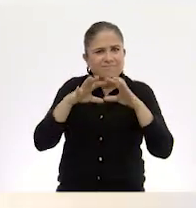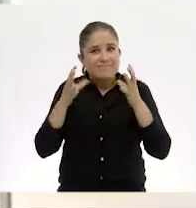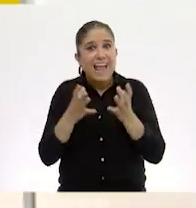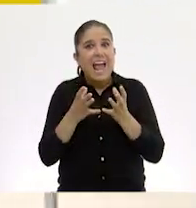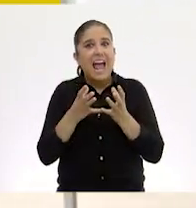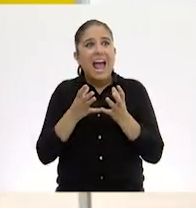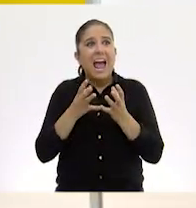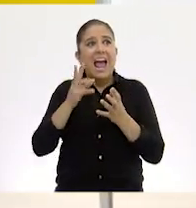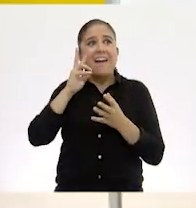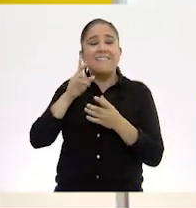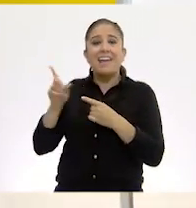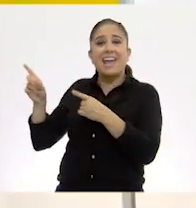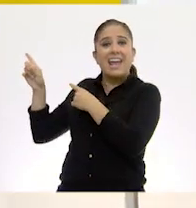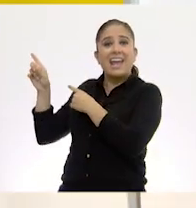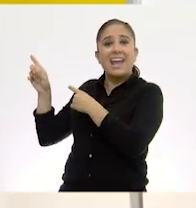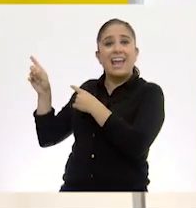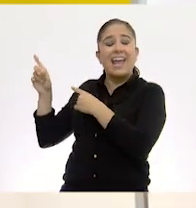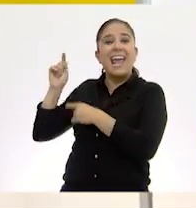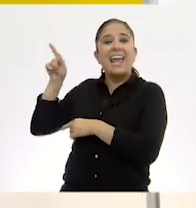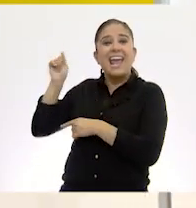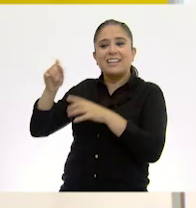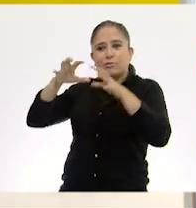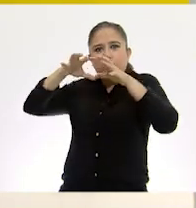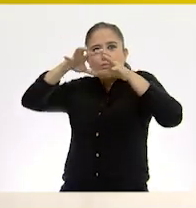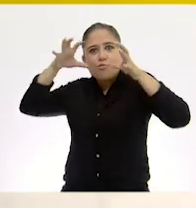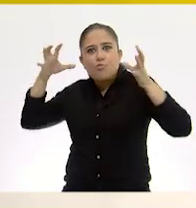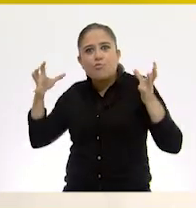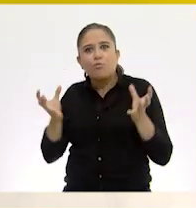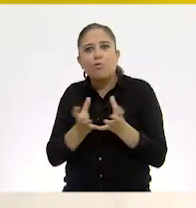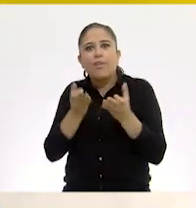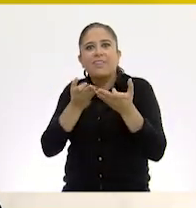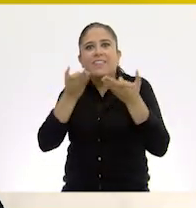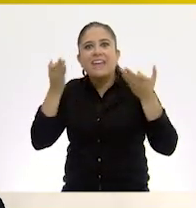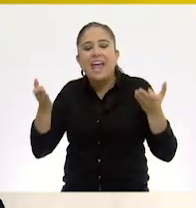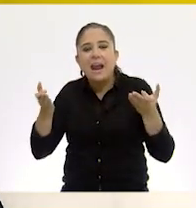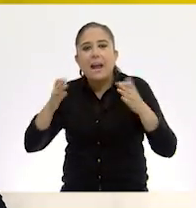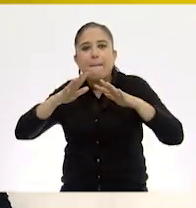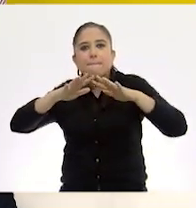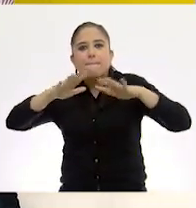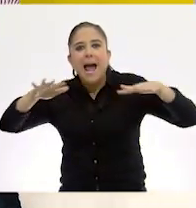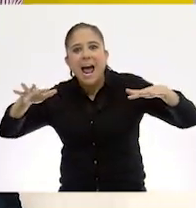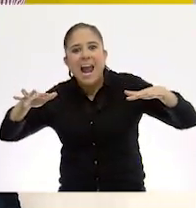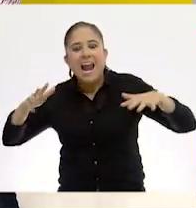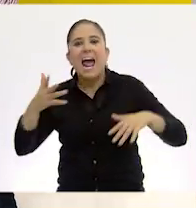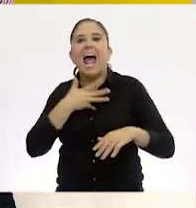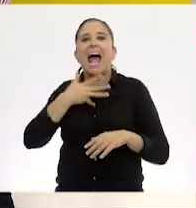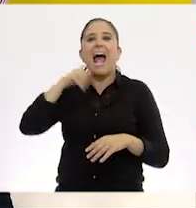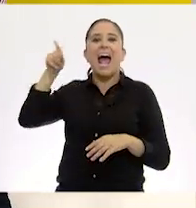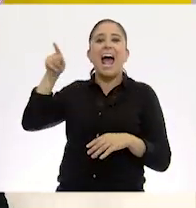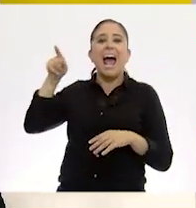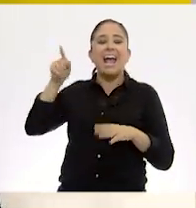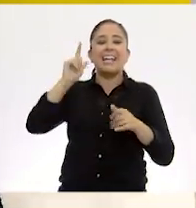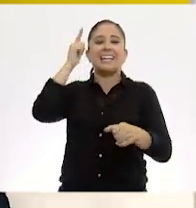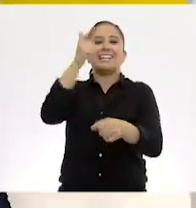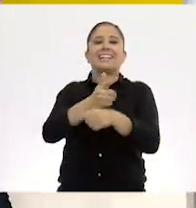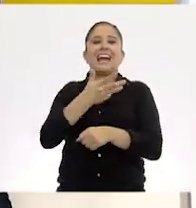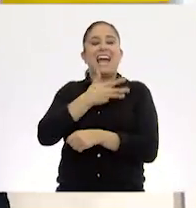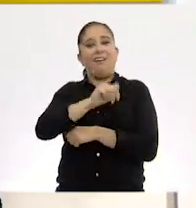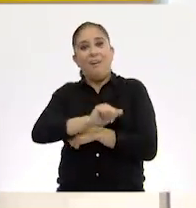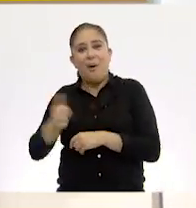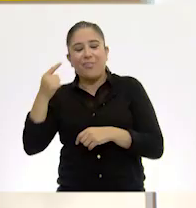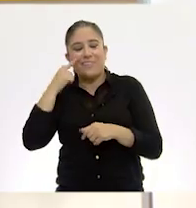¡Ah! ¿Ya vieron? ¡Acá! ¡Esta es una esfera! Sí, sí, sí, tienes razón. Todas las eras. Y tierra y mar. Y ahí está la pista. La tierra va muy